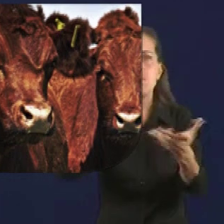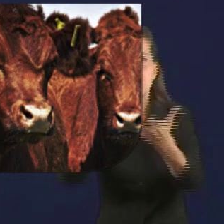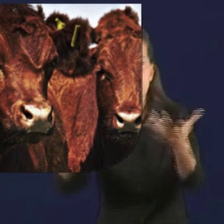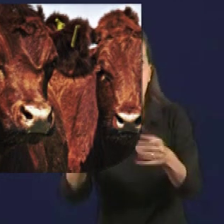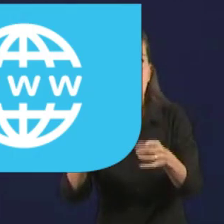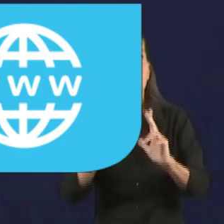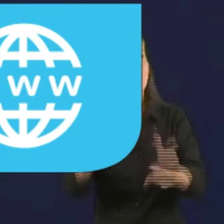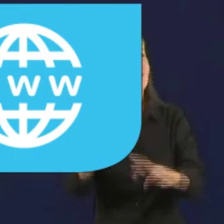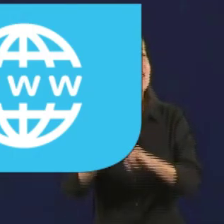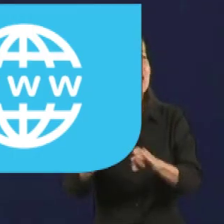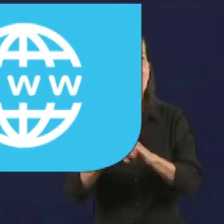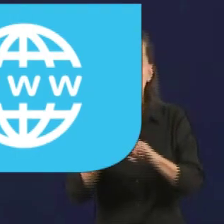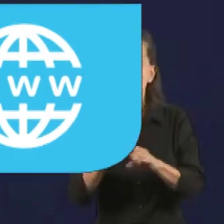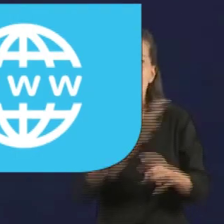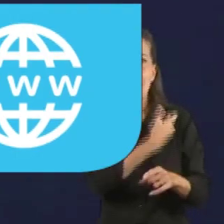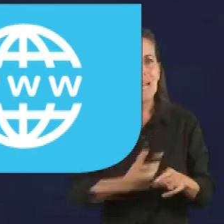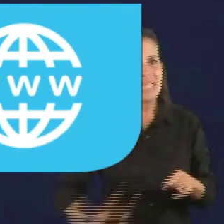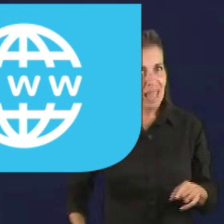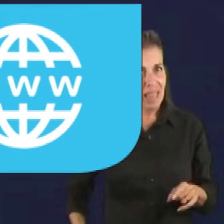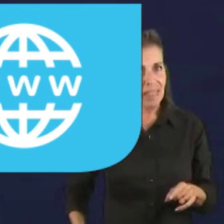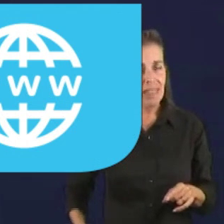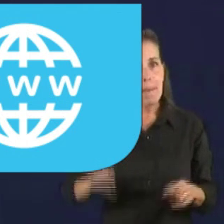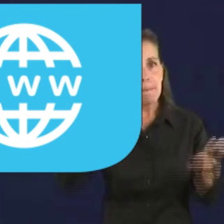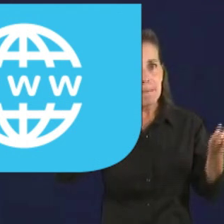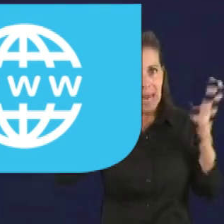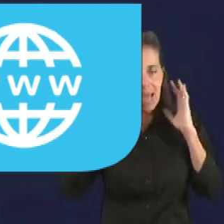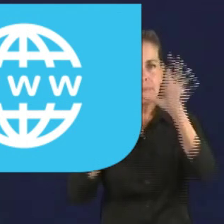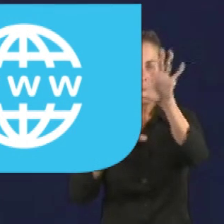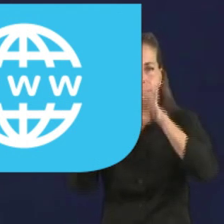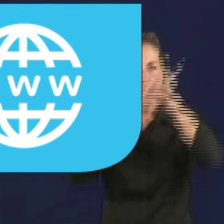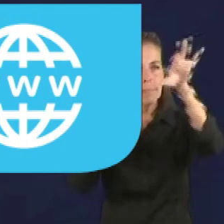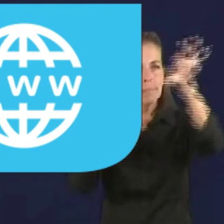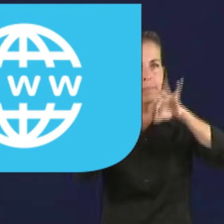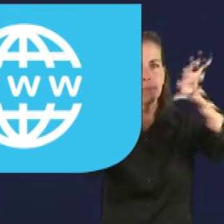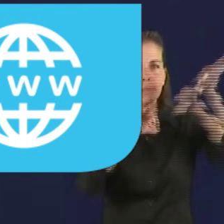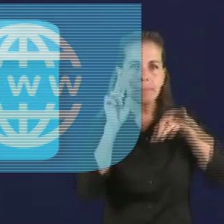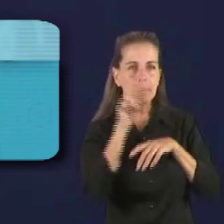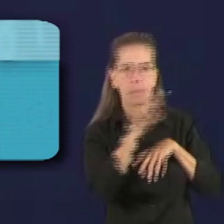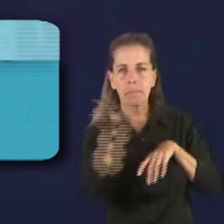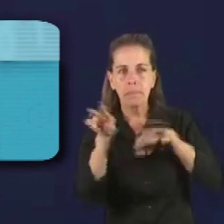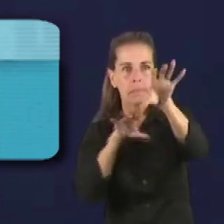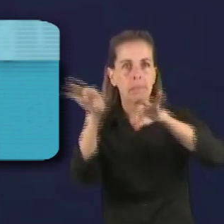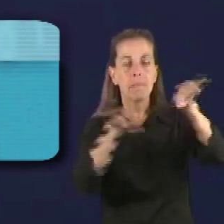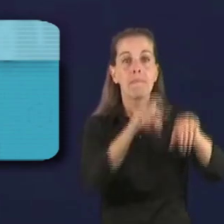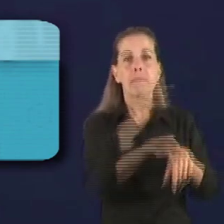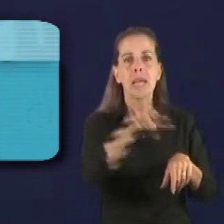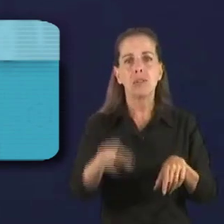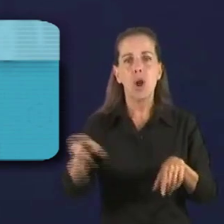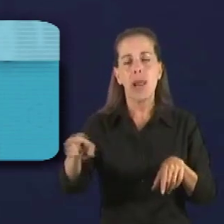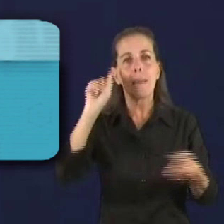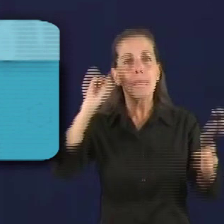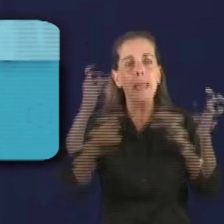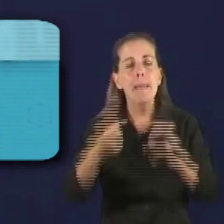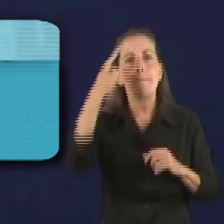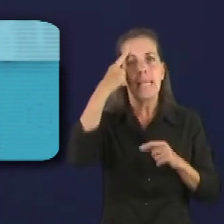anticipó que el gobierno necesita fortalecer la parte política de la gestión y que para eso tendría que